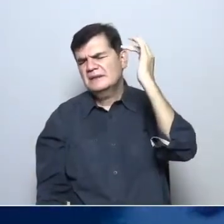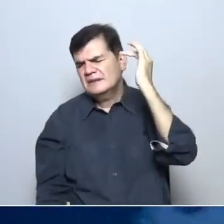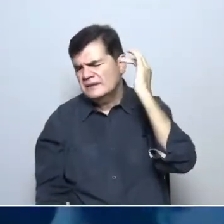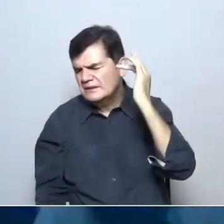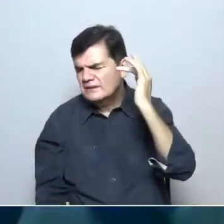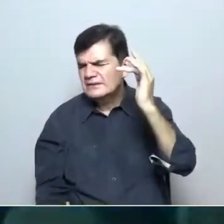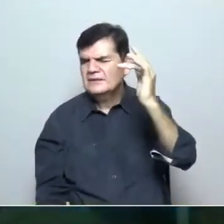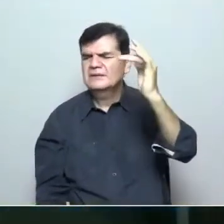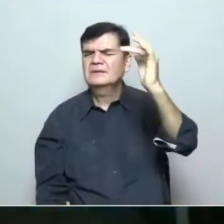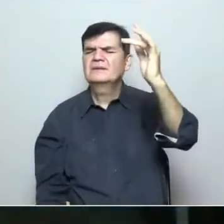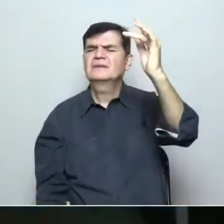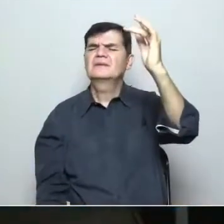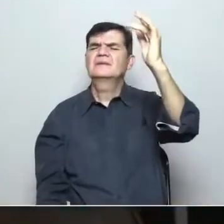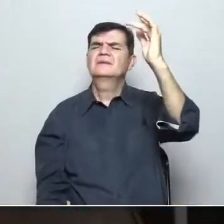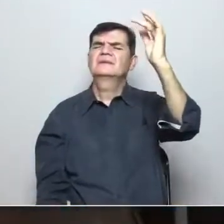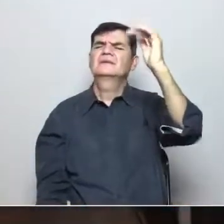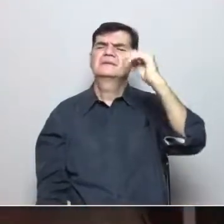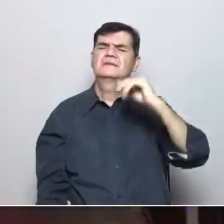Santo,